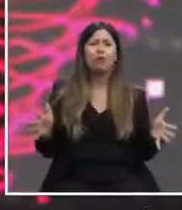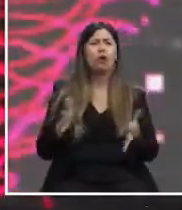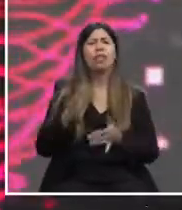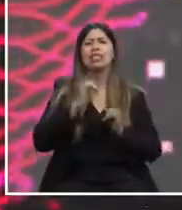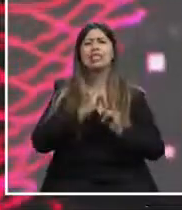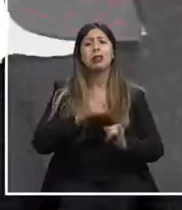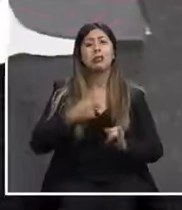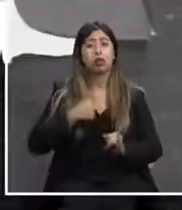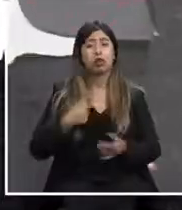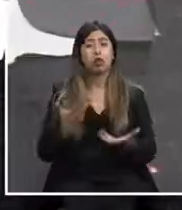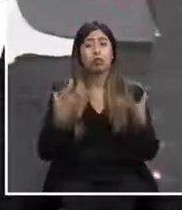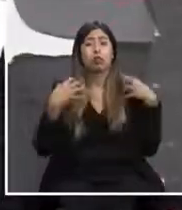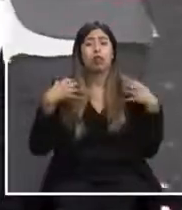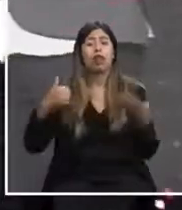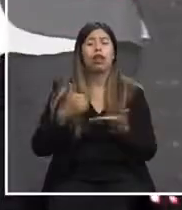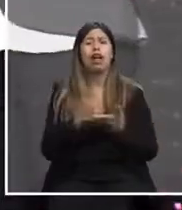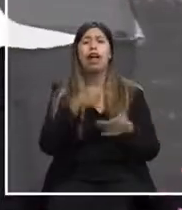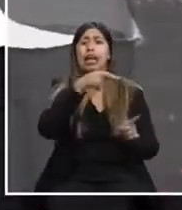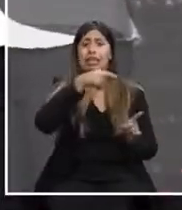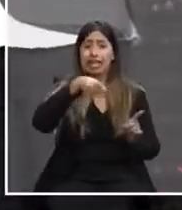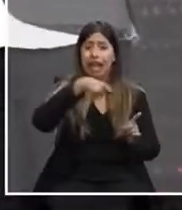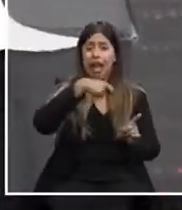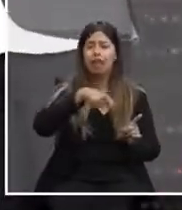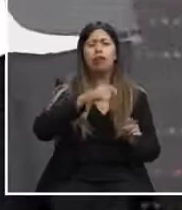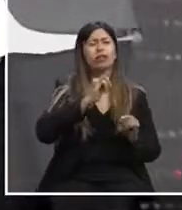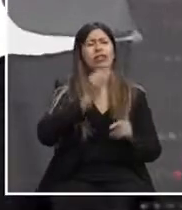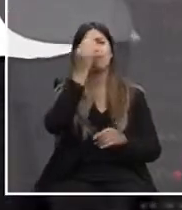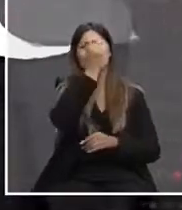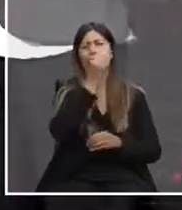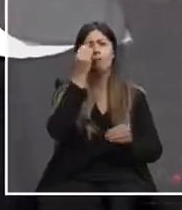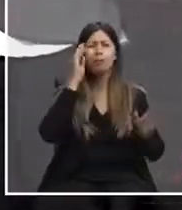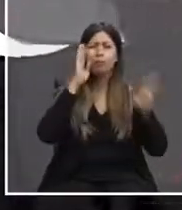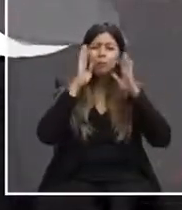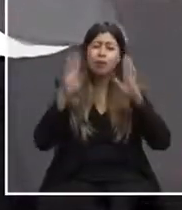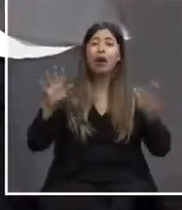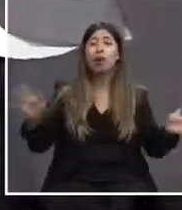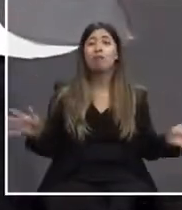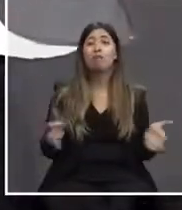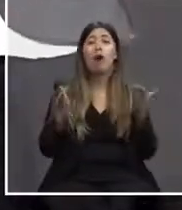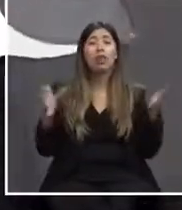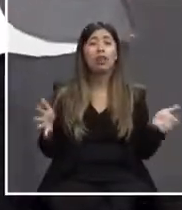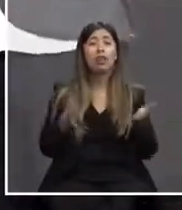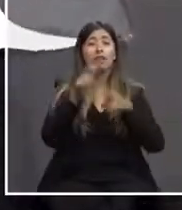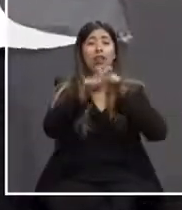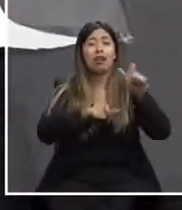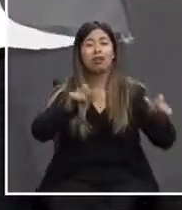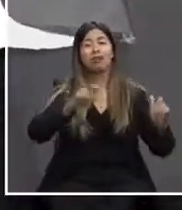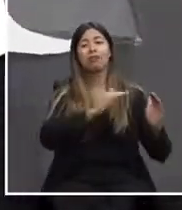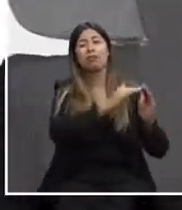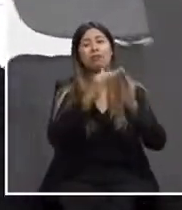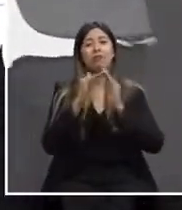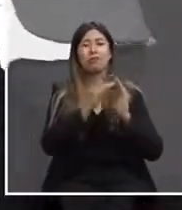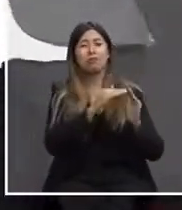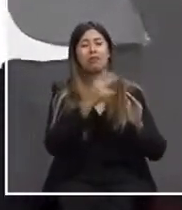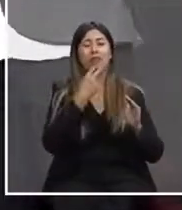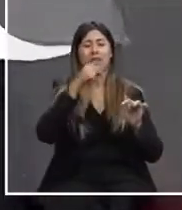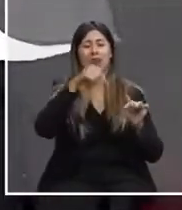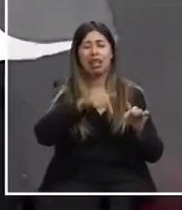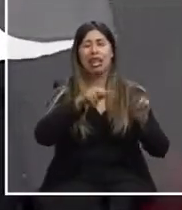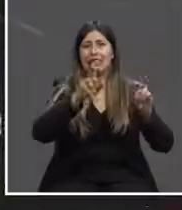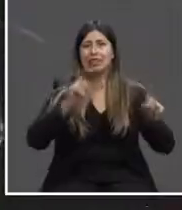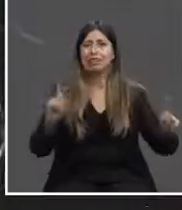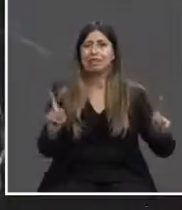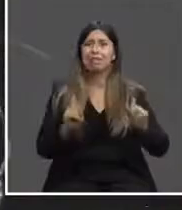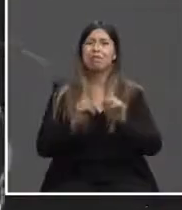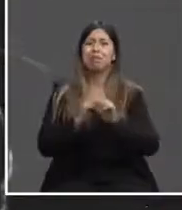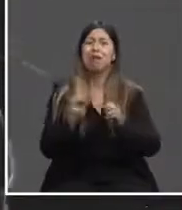asumí como alcalde, el senador ha estado preocupado de poder motivar a nuestras vecinas y vecinos a participar de este encuentro. Y a través de este convenio nos